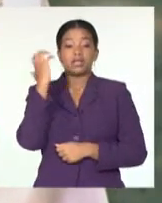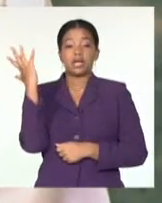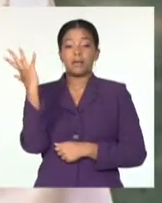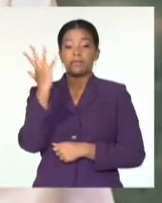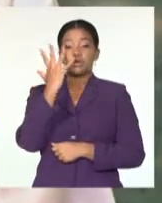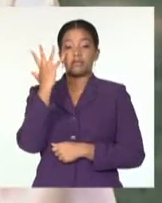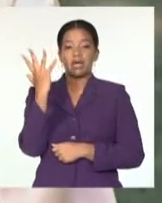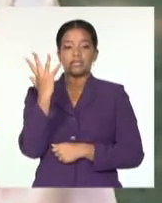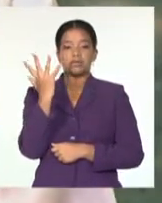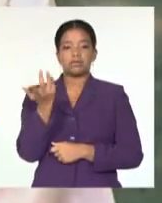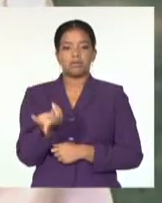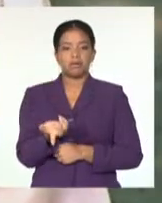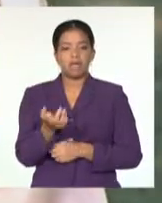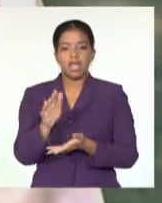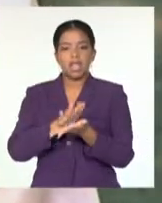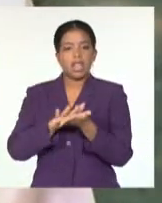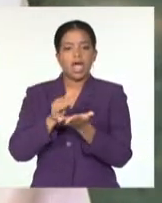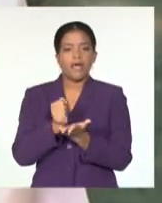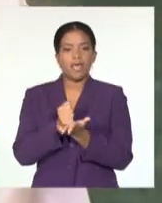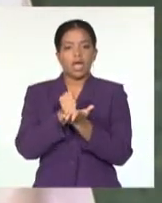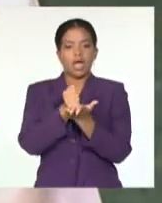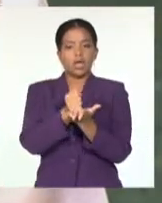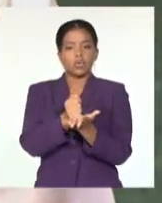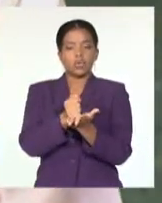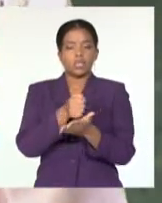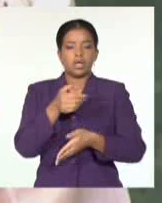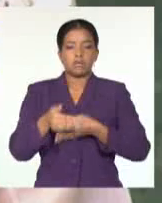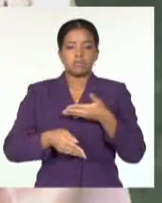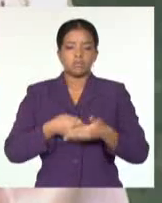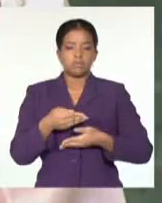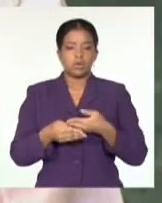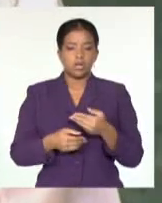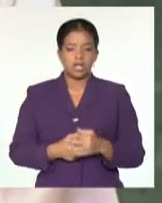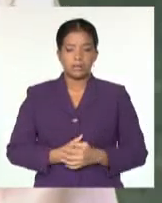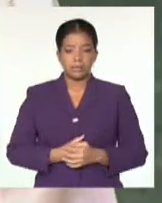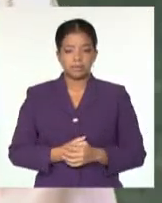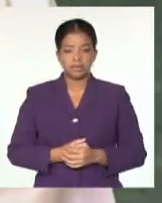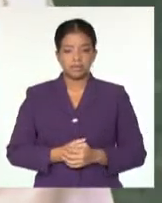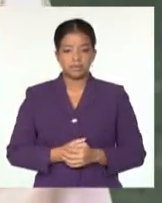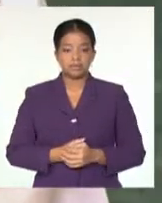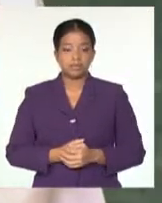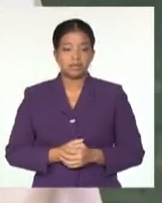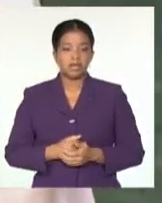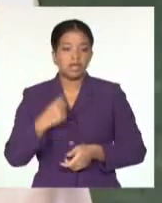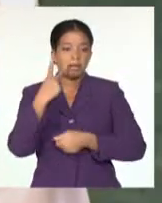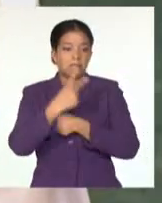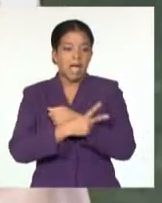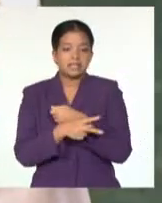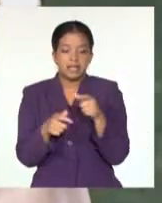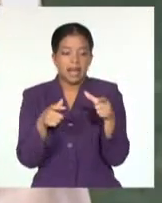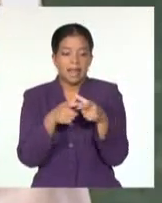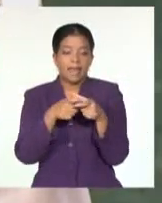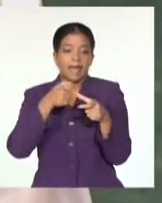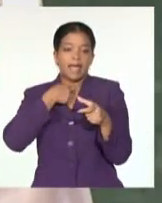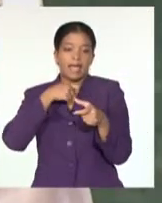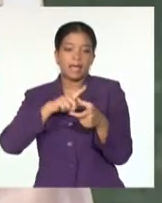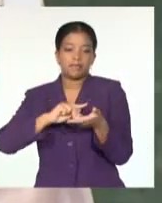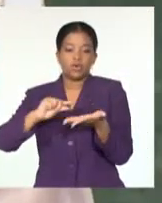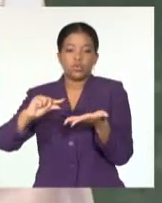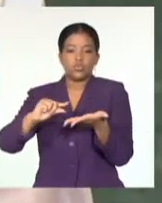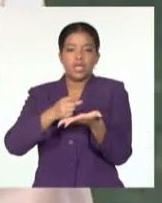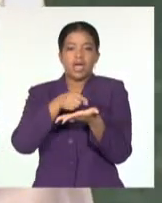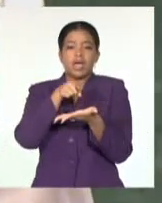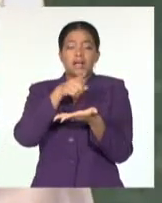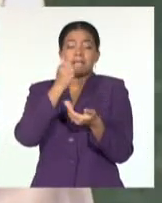contribuido casi nada a la crisis. Pequeños estados insulares como Guyana son los más